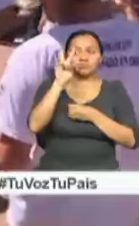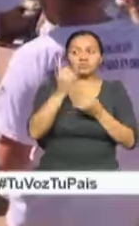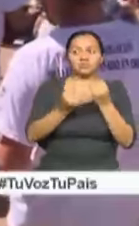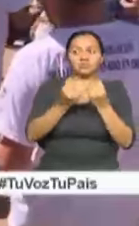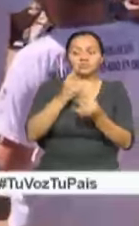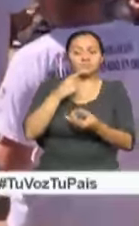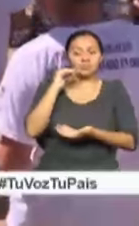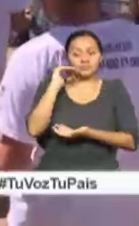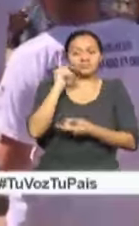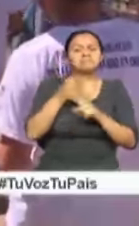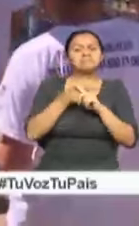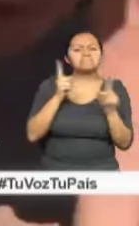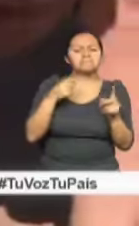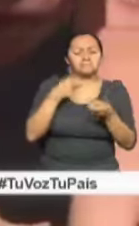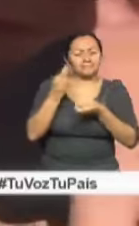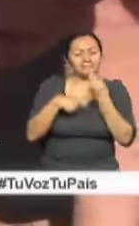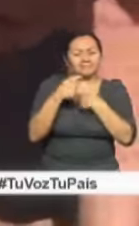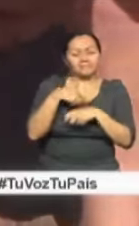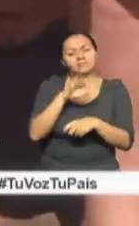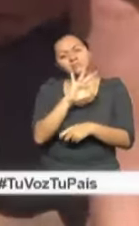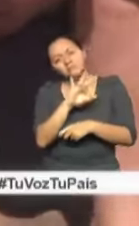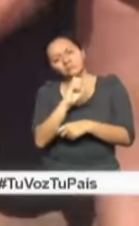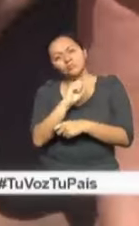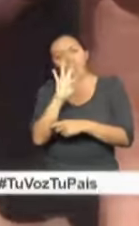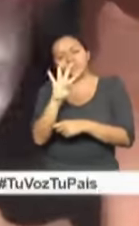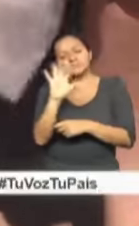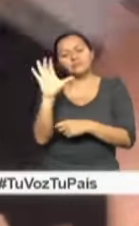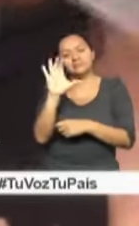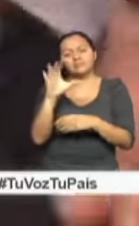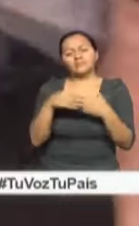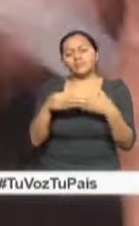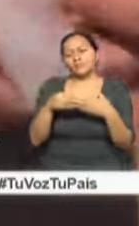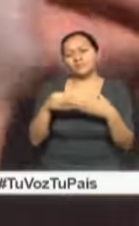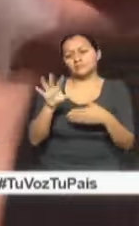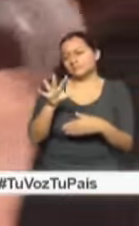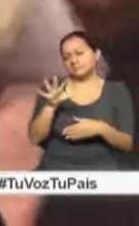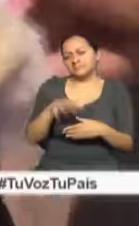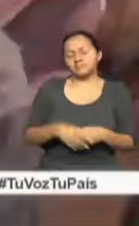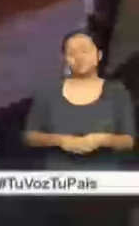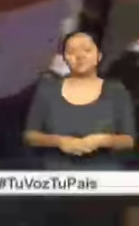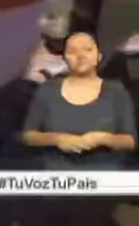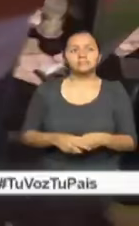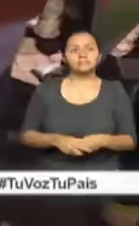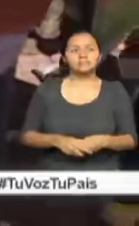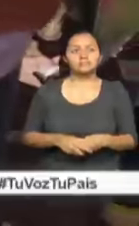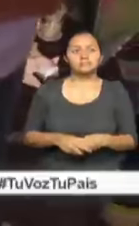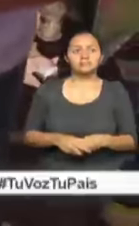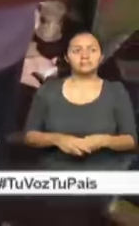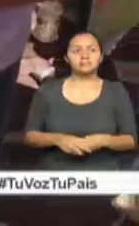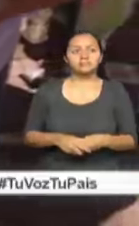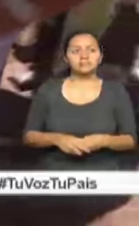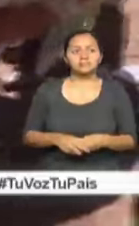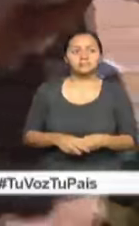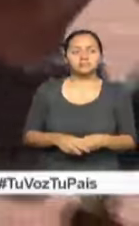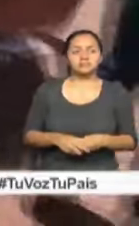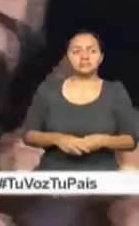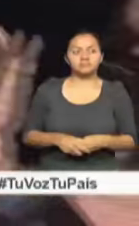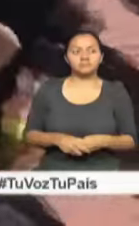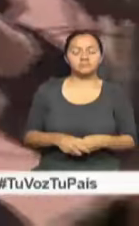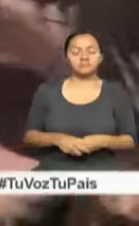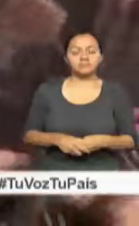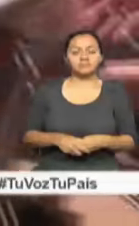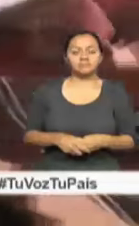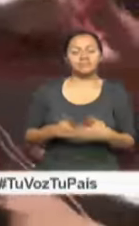en los supermercados se vende a entre 4 y 5 dólares. Mira, a mí me parece increíble que pase esto,